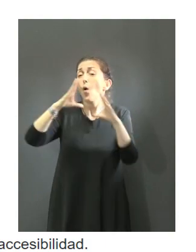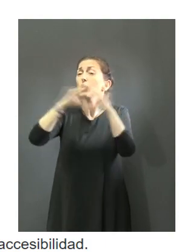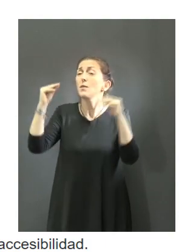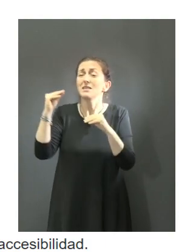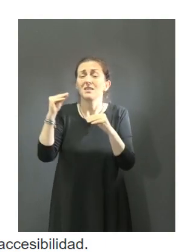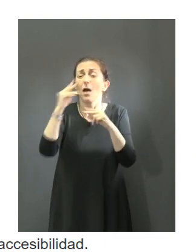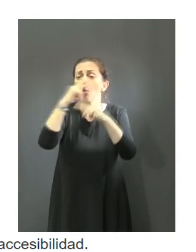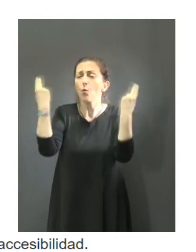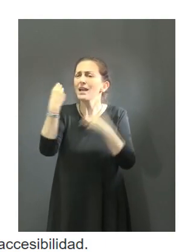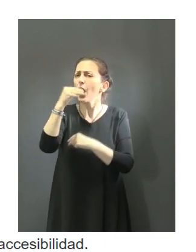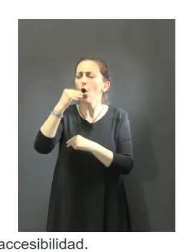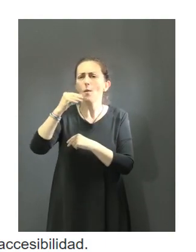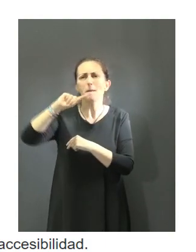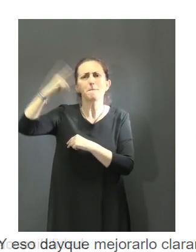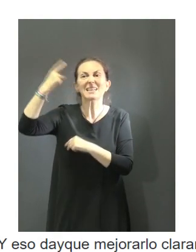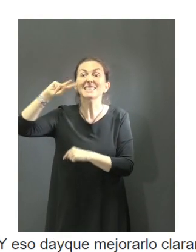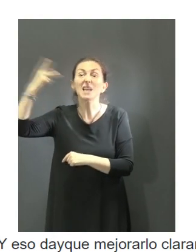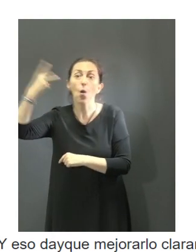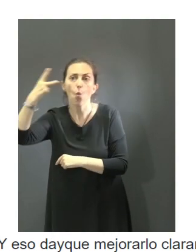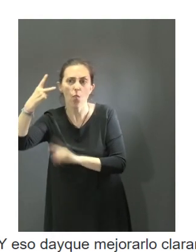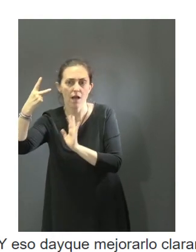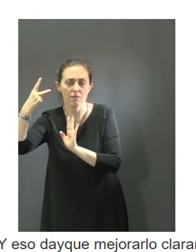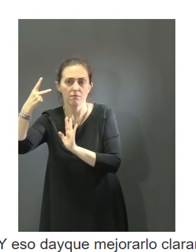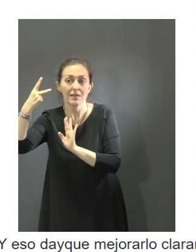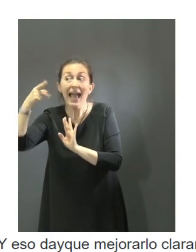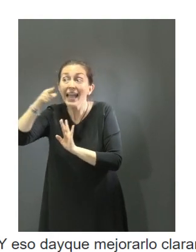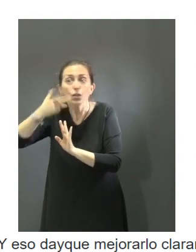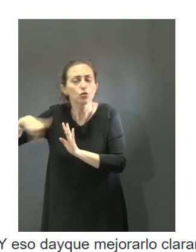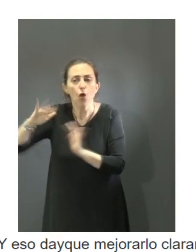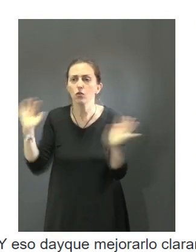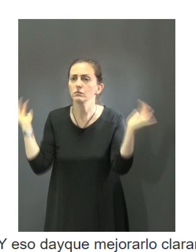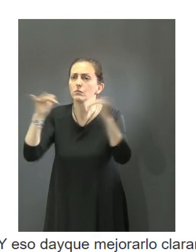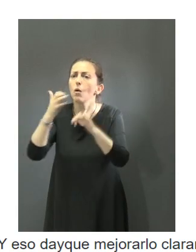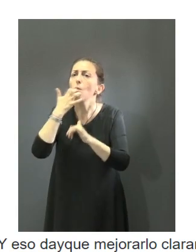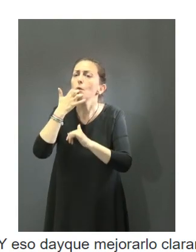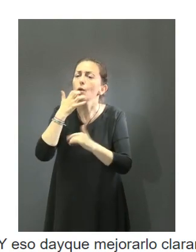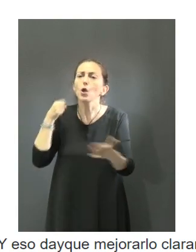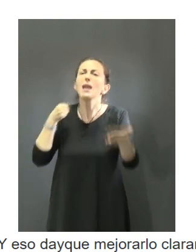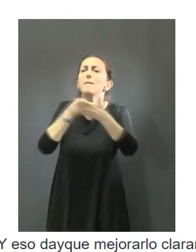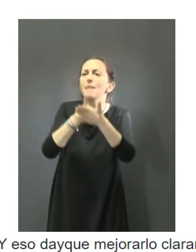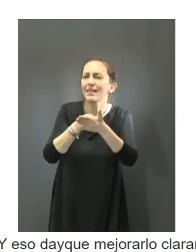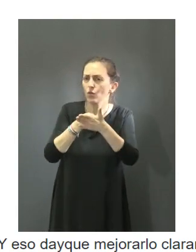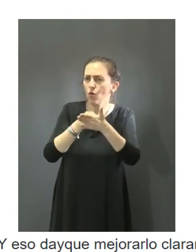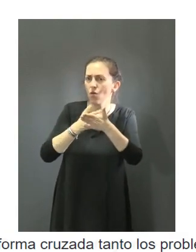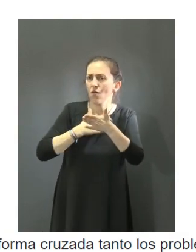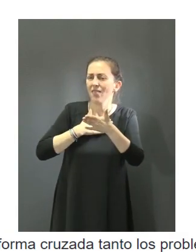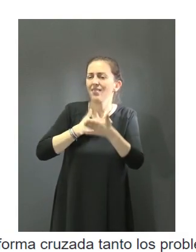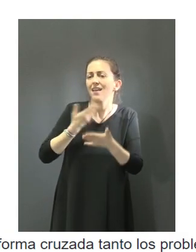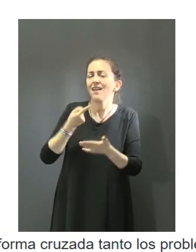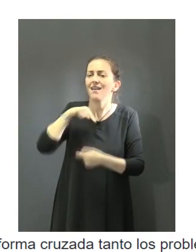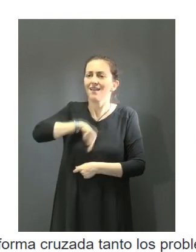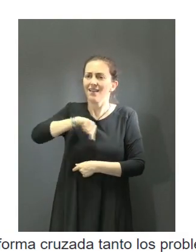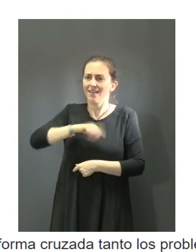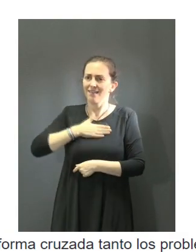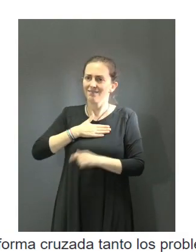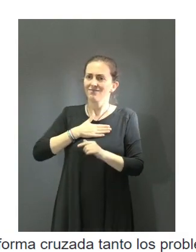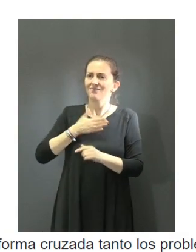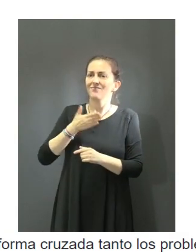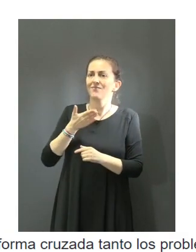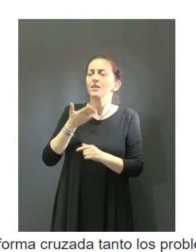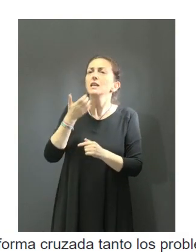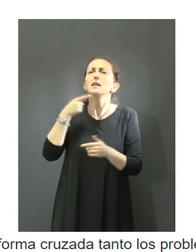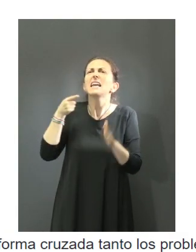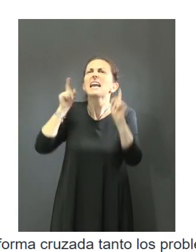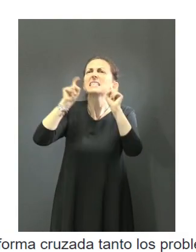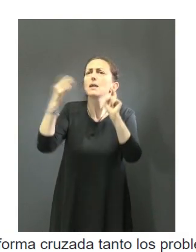relativamente pequeña, tenemos un campus único y allí estamos todos juntos. Y entonces, por eso yo, por ejemplo, imparto en el máster en gerontología y de dirección de centros gerontológicos y lo que enseñamos